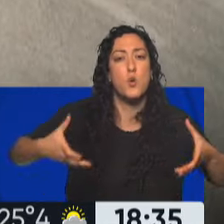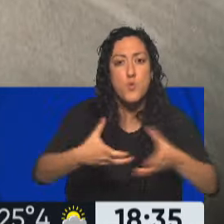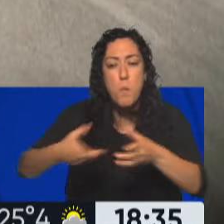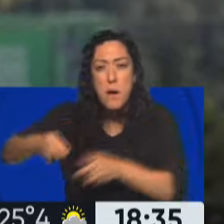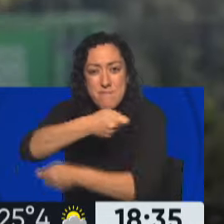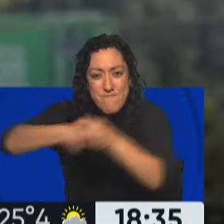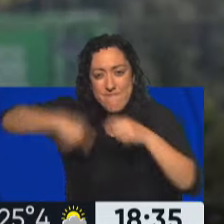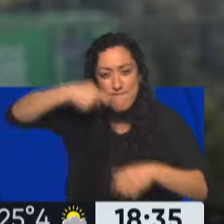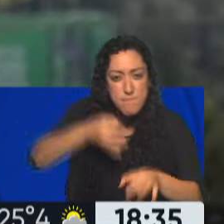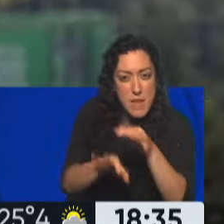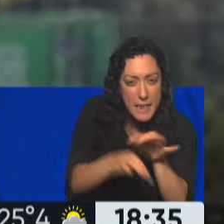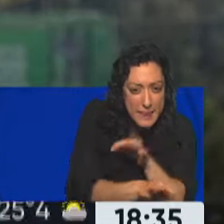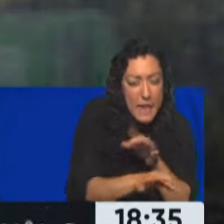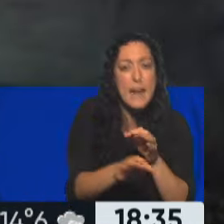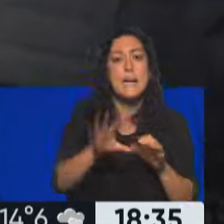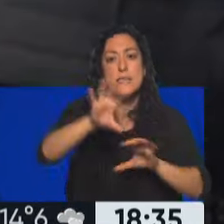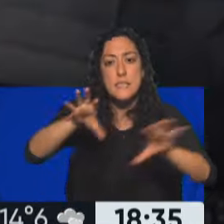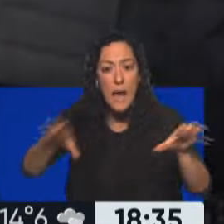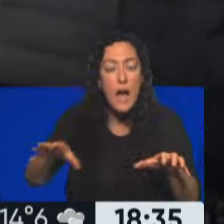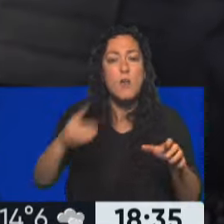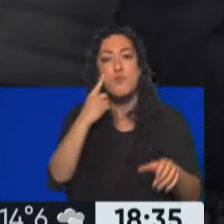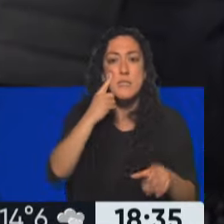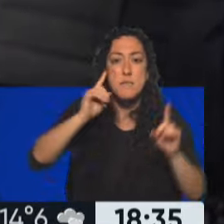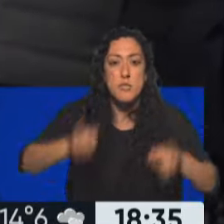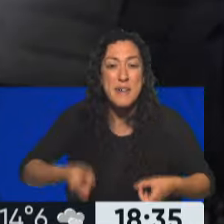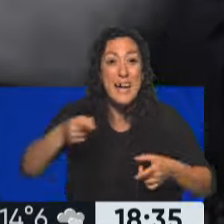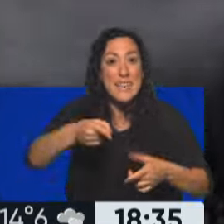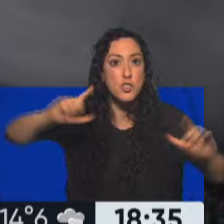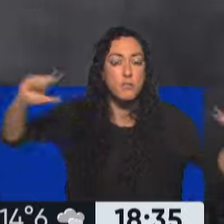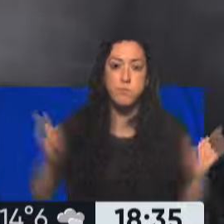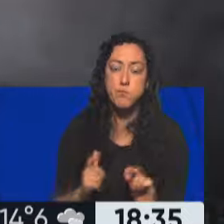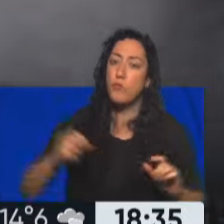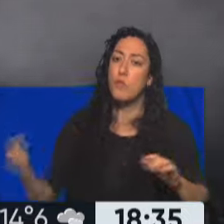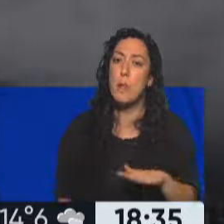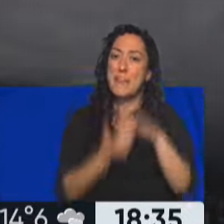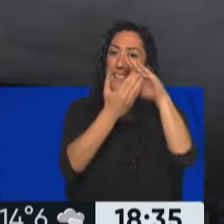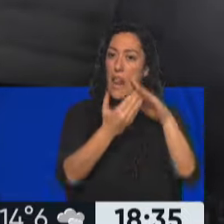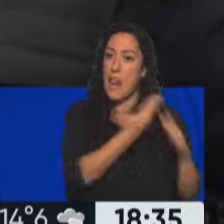al narcotráfico en estados y municipios será clave para definir su mandato.